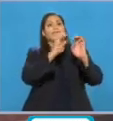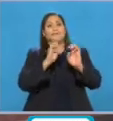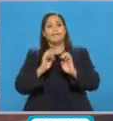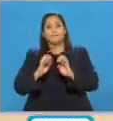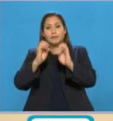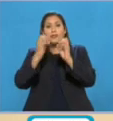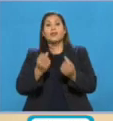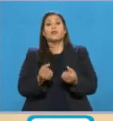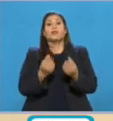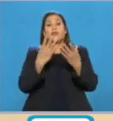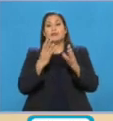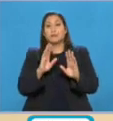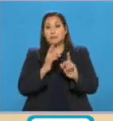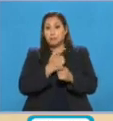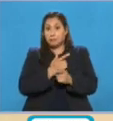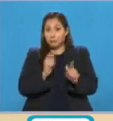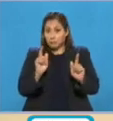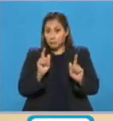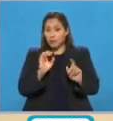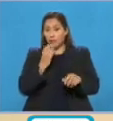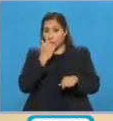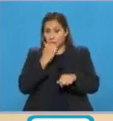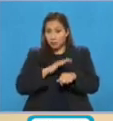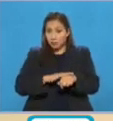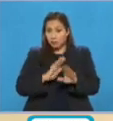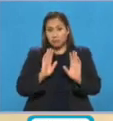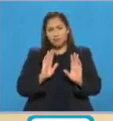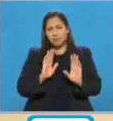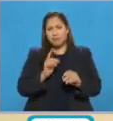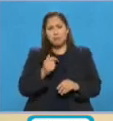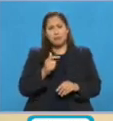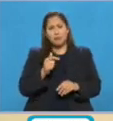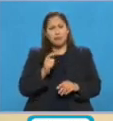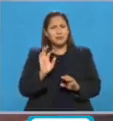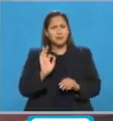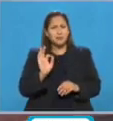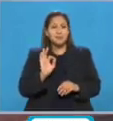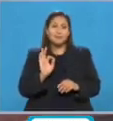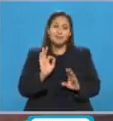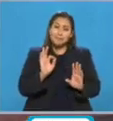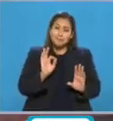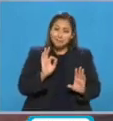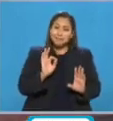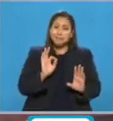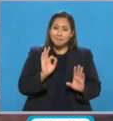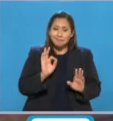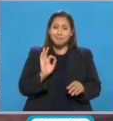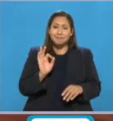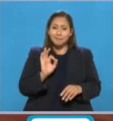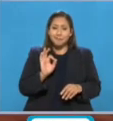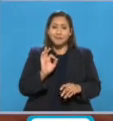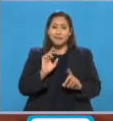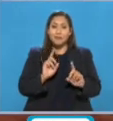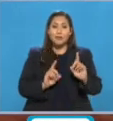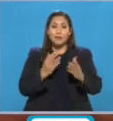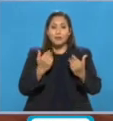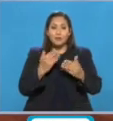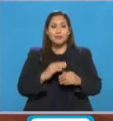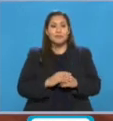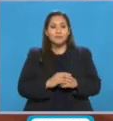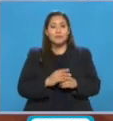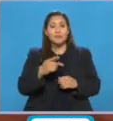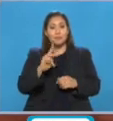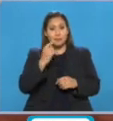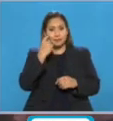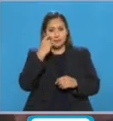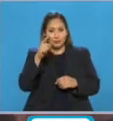torres? ¿Libre? O sea, como recreativo. Exacto. No, pues muy poco. Por no decir que... Sí, nulo. O sea, por no decir que no. Pero